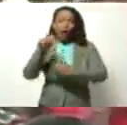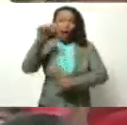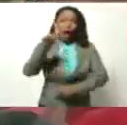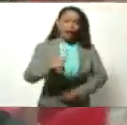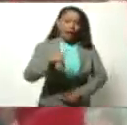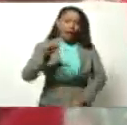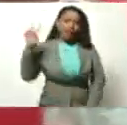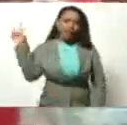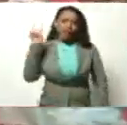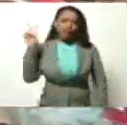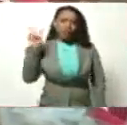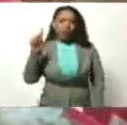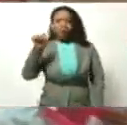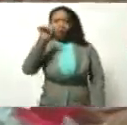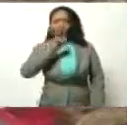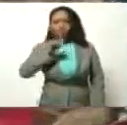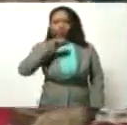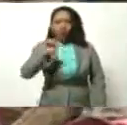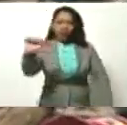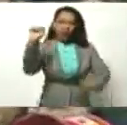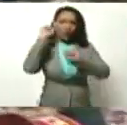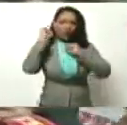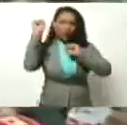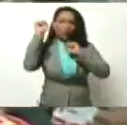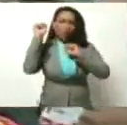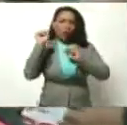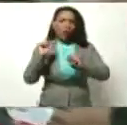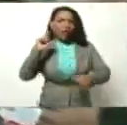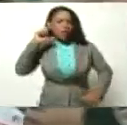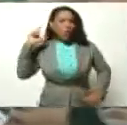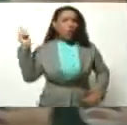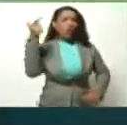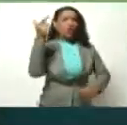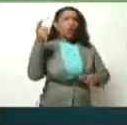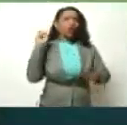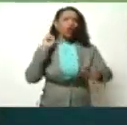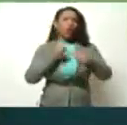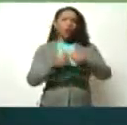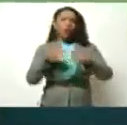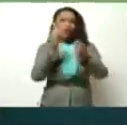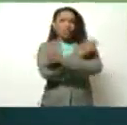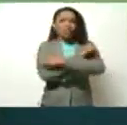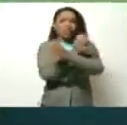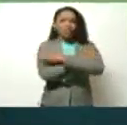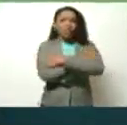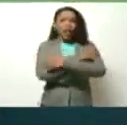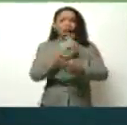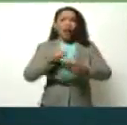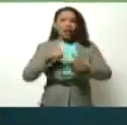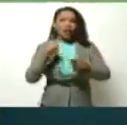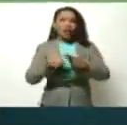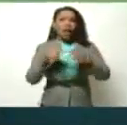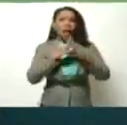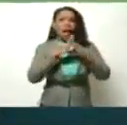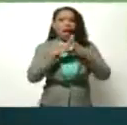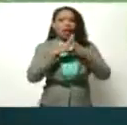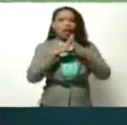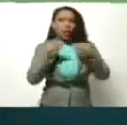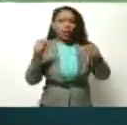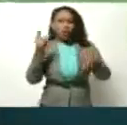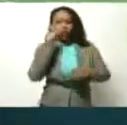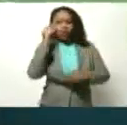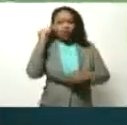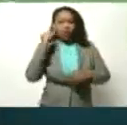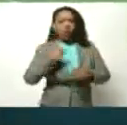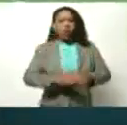Venezuela resistiendo y venciendo y guárico se suma felicitaciones entonces a todos a